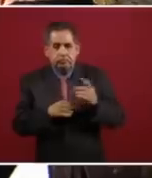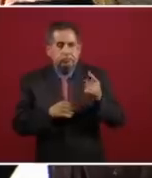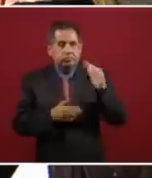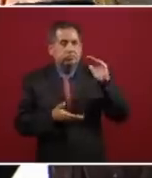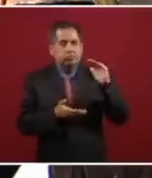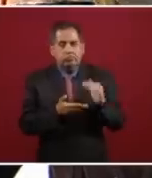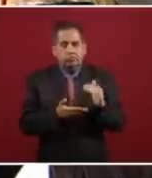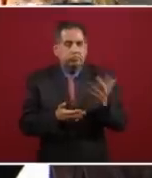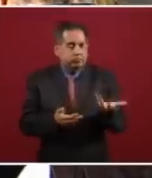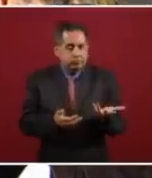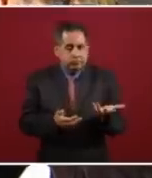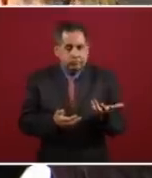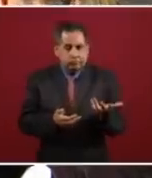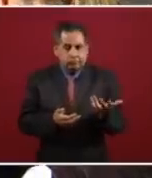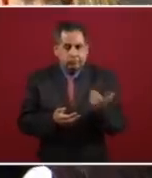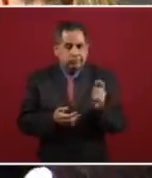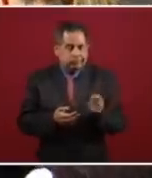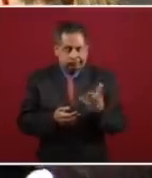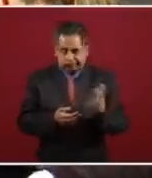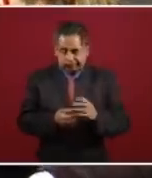una disminución de…